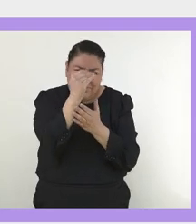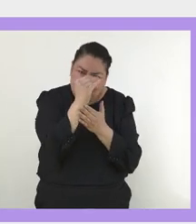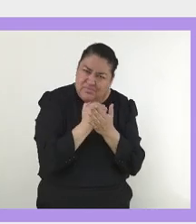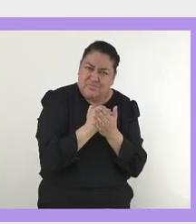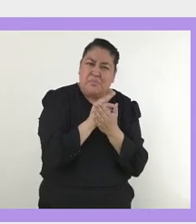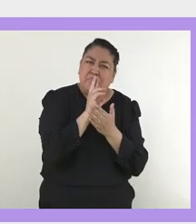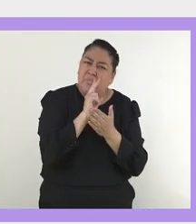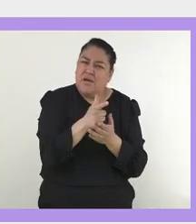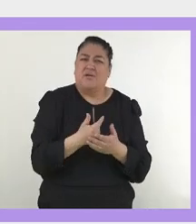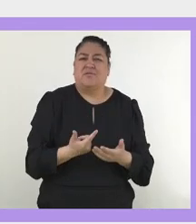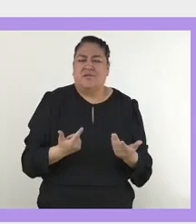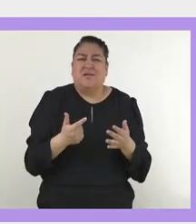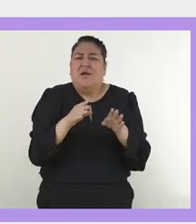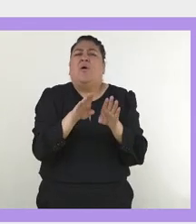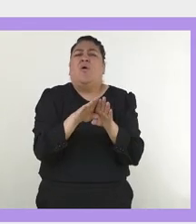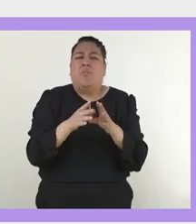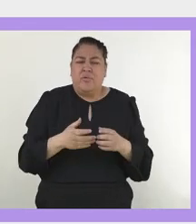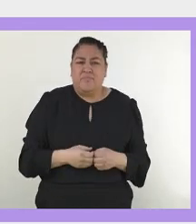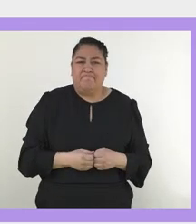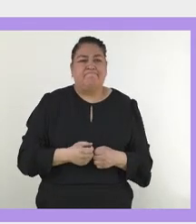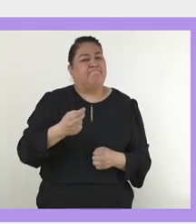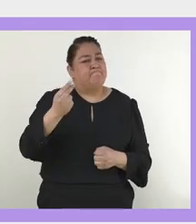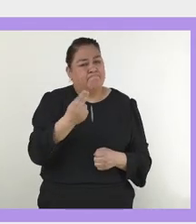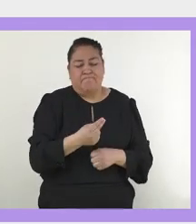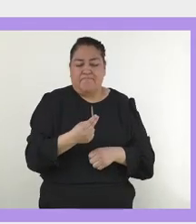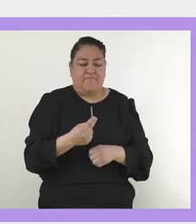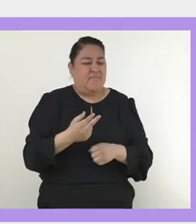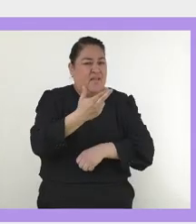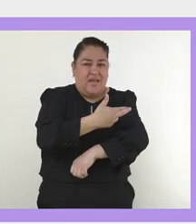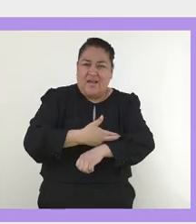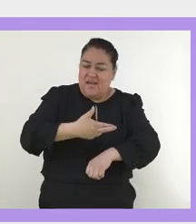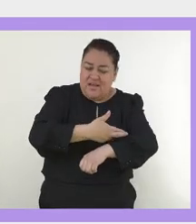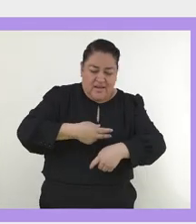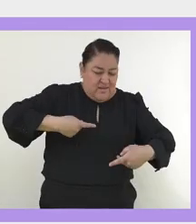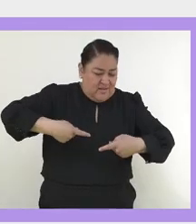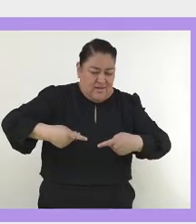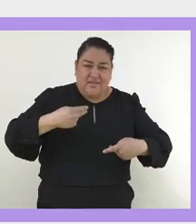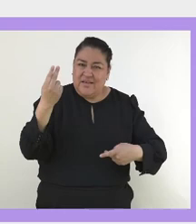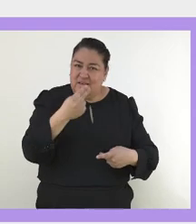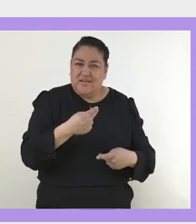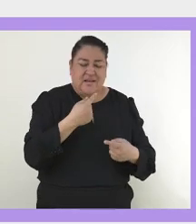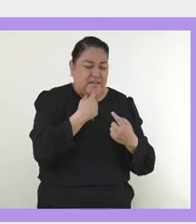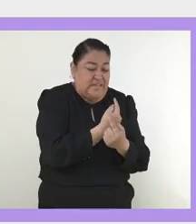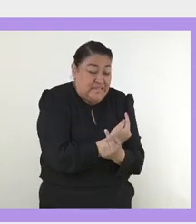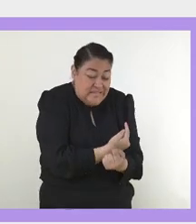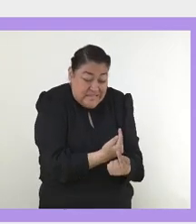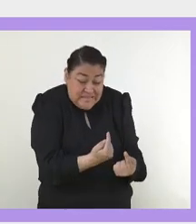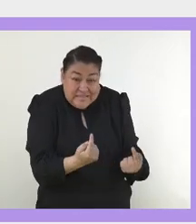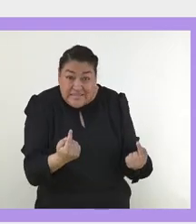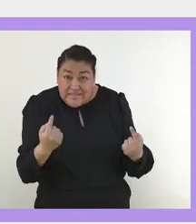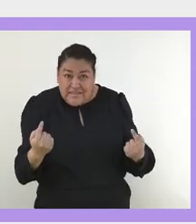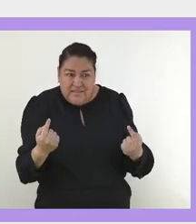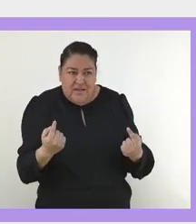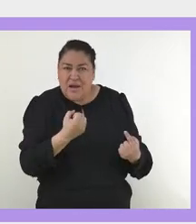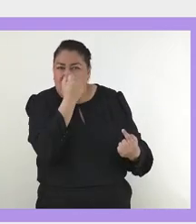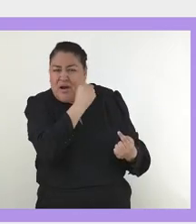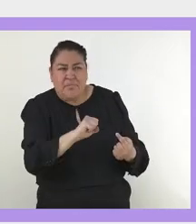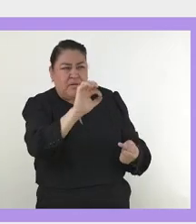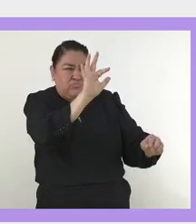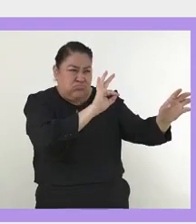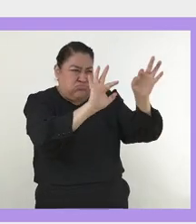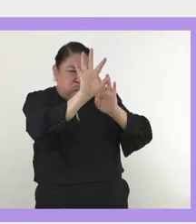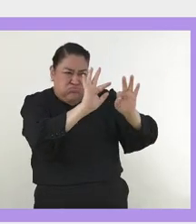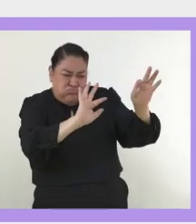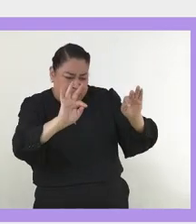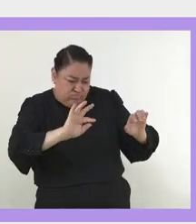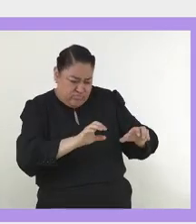necesitamos una base en la pirámide enorme necesitamos acercar a estas jugadoras que hoy sabemos que